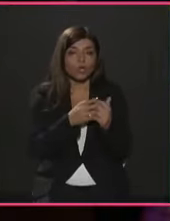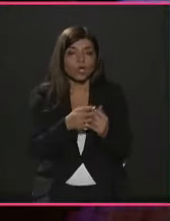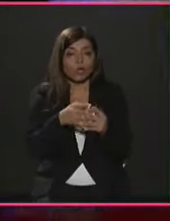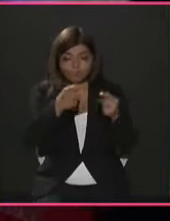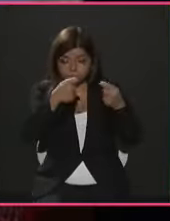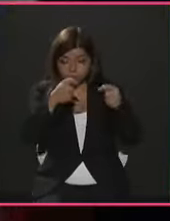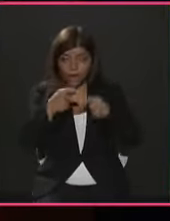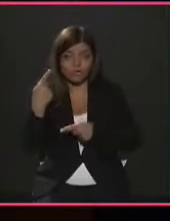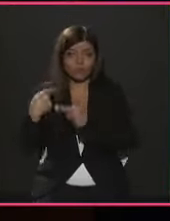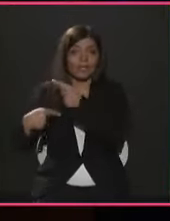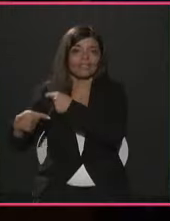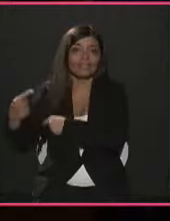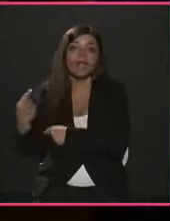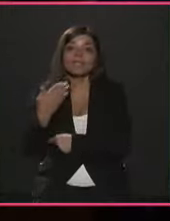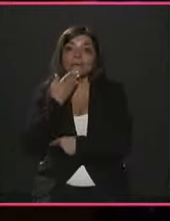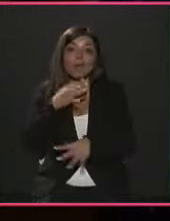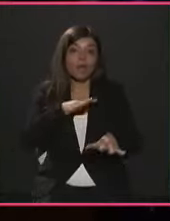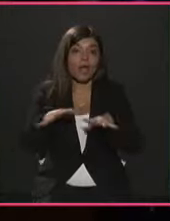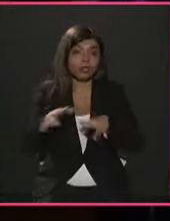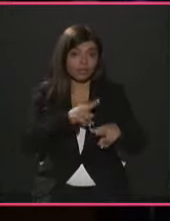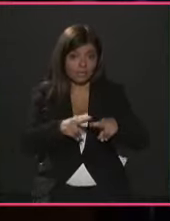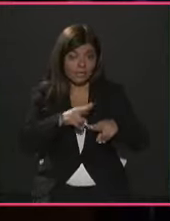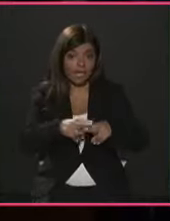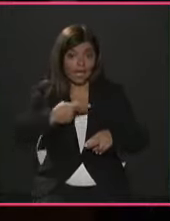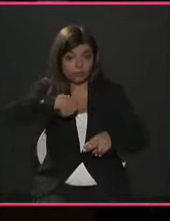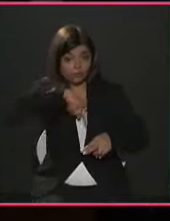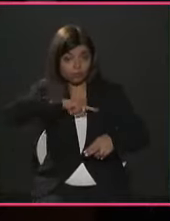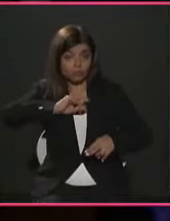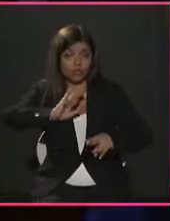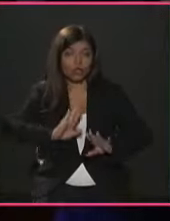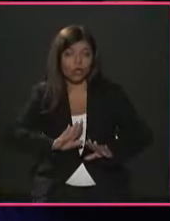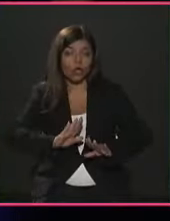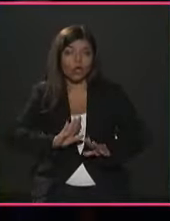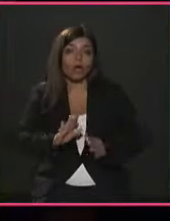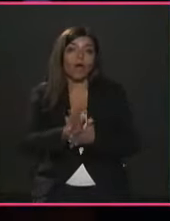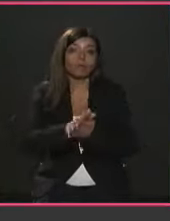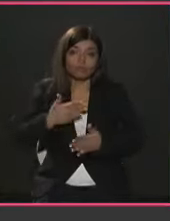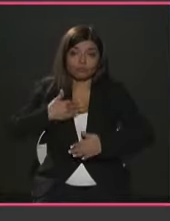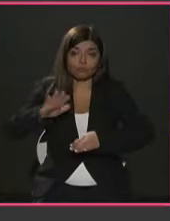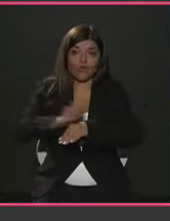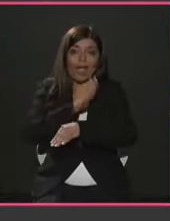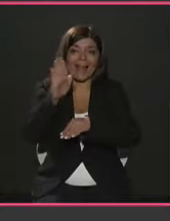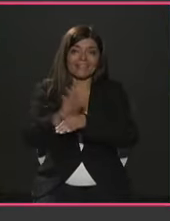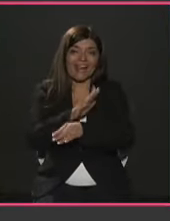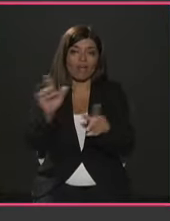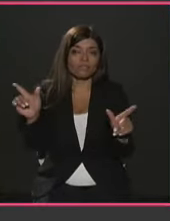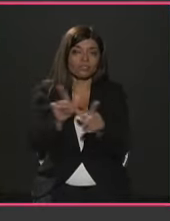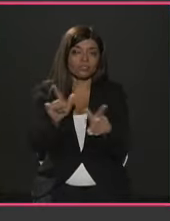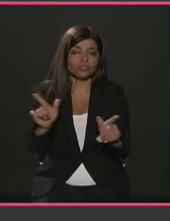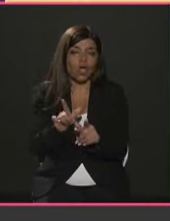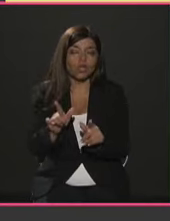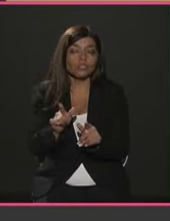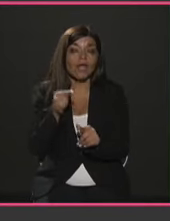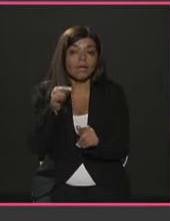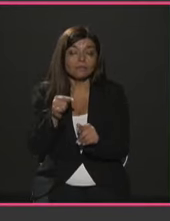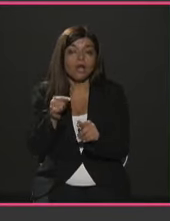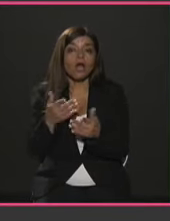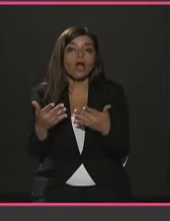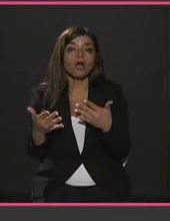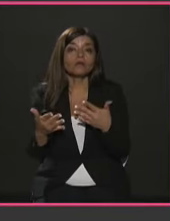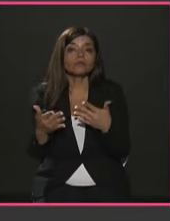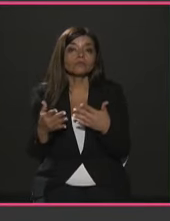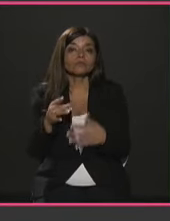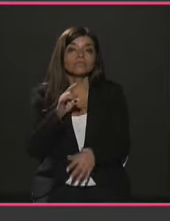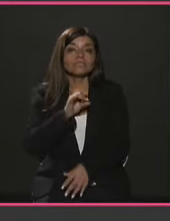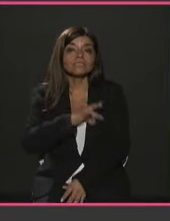trayectoria pero también por los productos que uno ha hecho y principalmente son por las series de televisión que se han estado emitiendo principalmente una que se